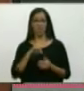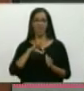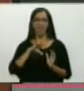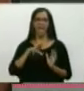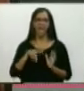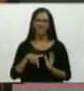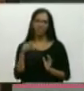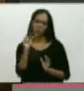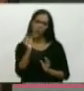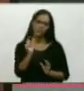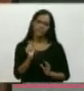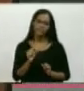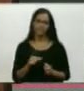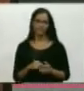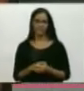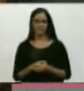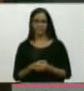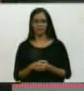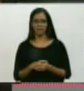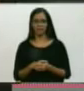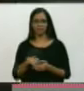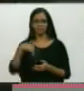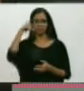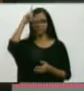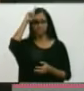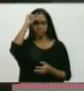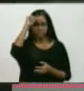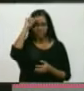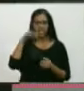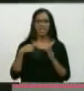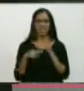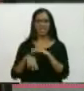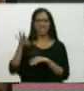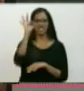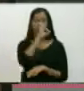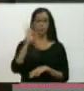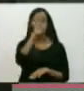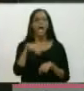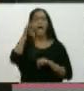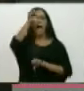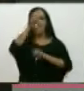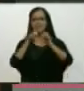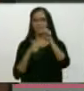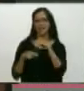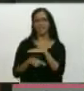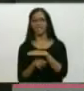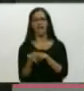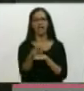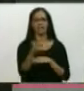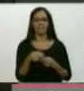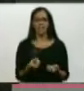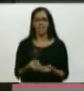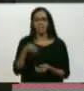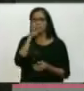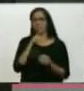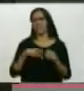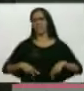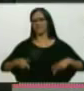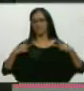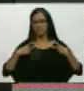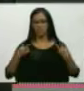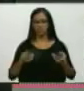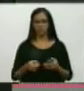de poca monta, pelafután, piquigulle. Rata inmunda, animal rastrero, escoria de la vida.